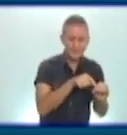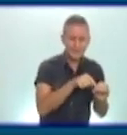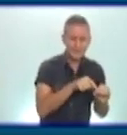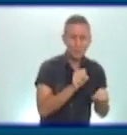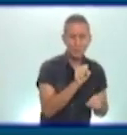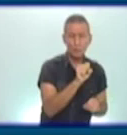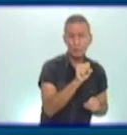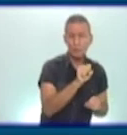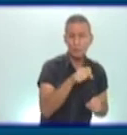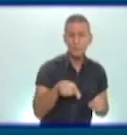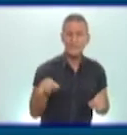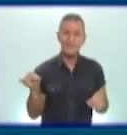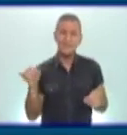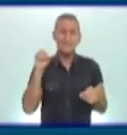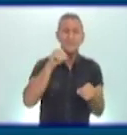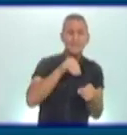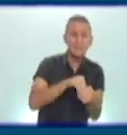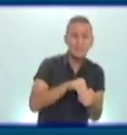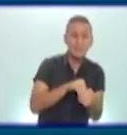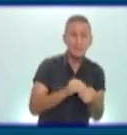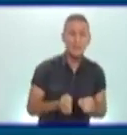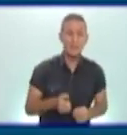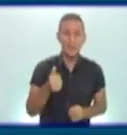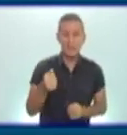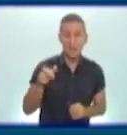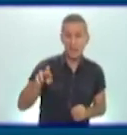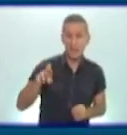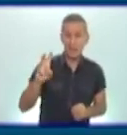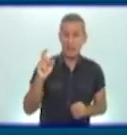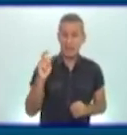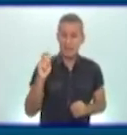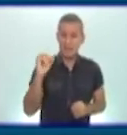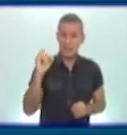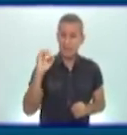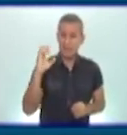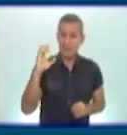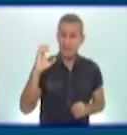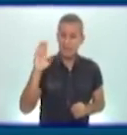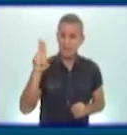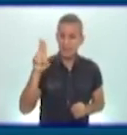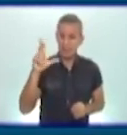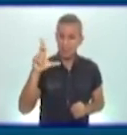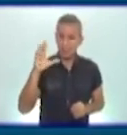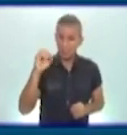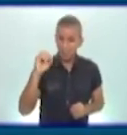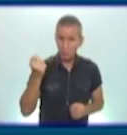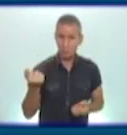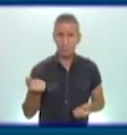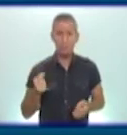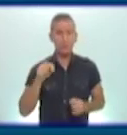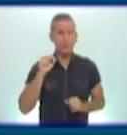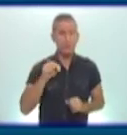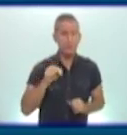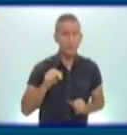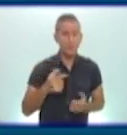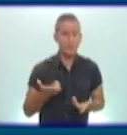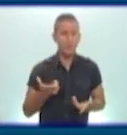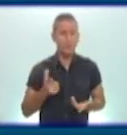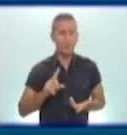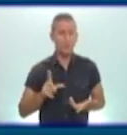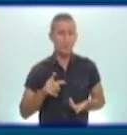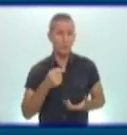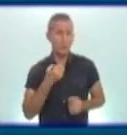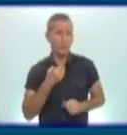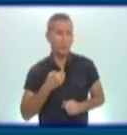artículo porque este nos anticipa el género y el número del sustantivo. Esto no ocurre, o sea, con excepción